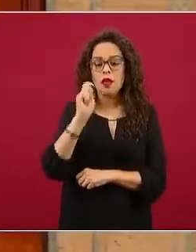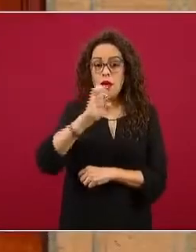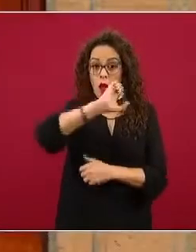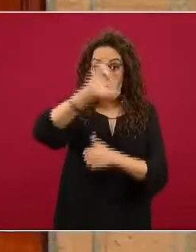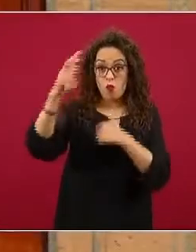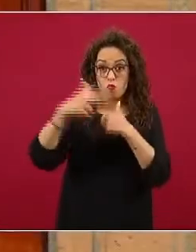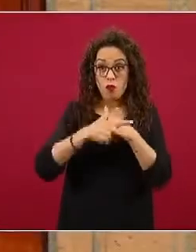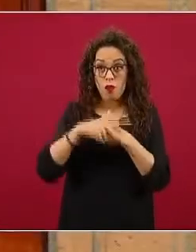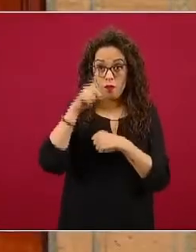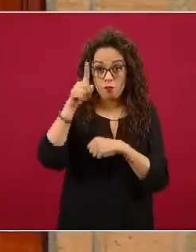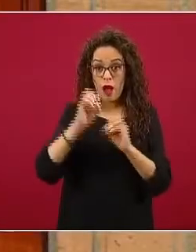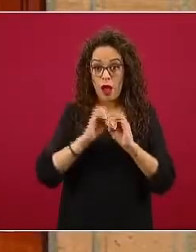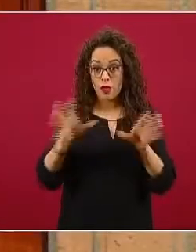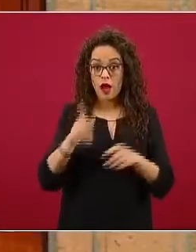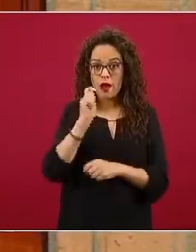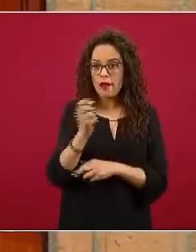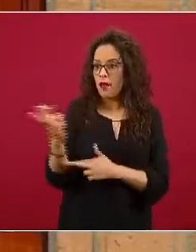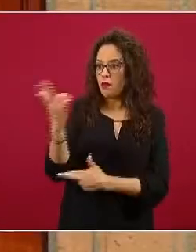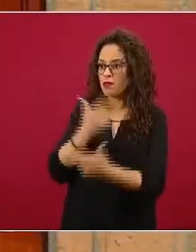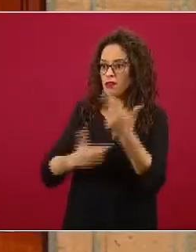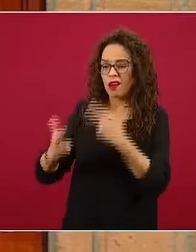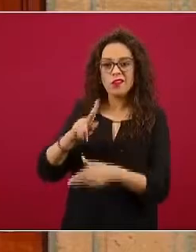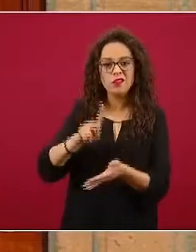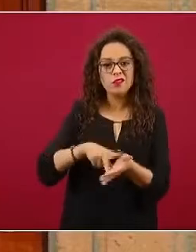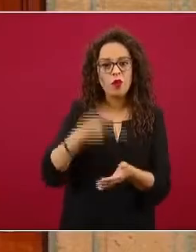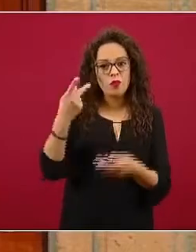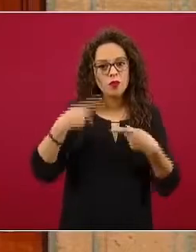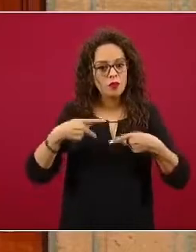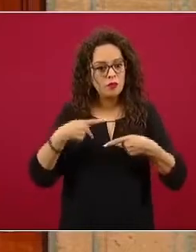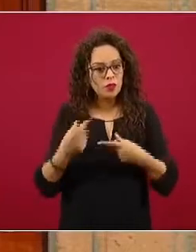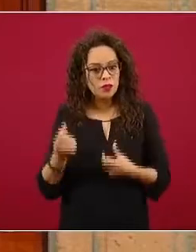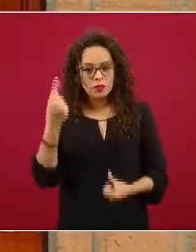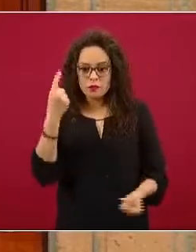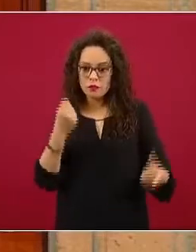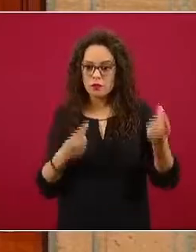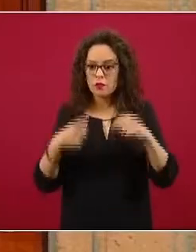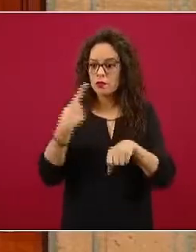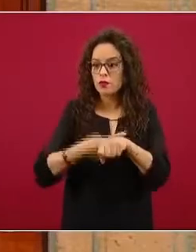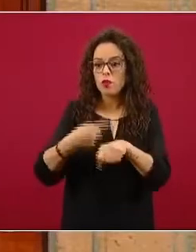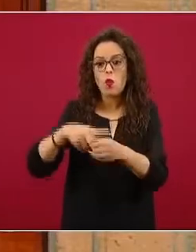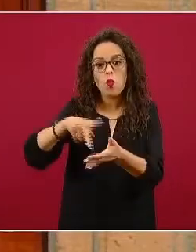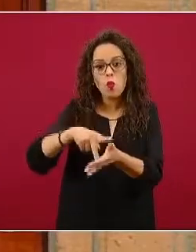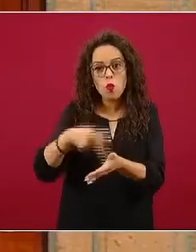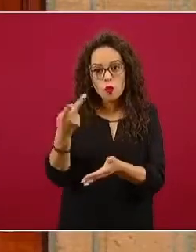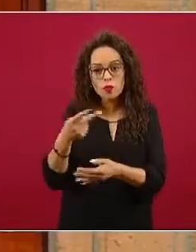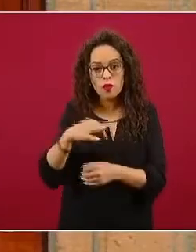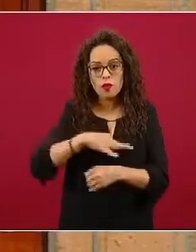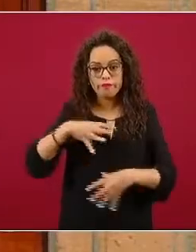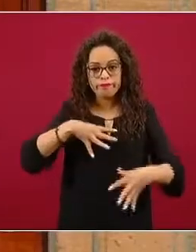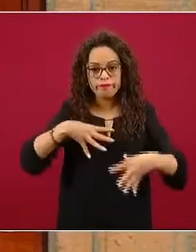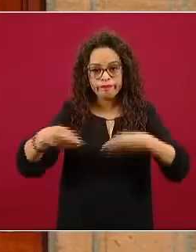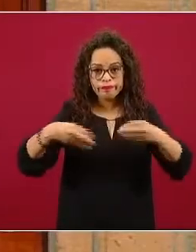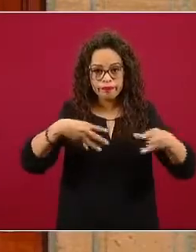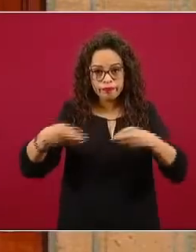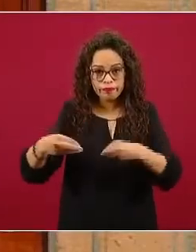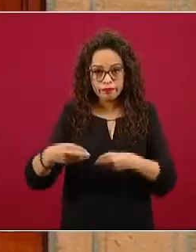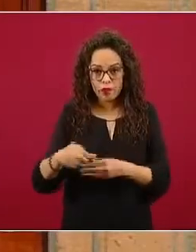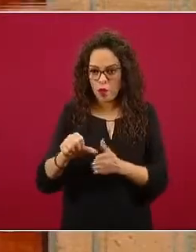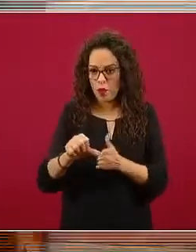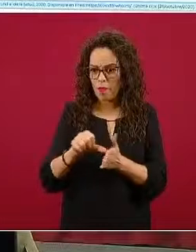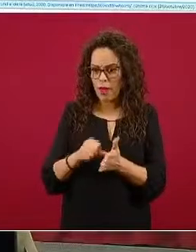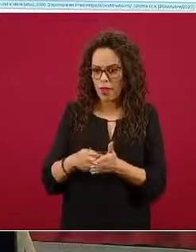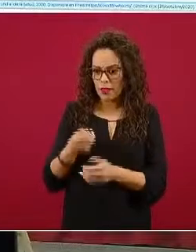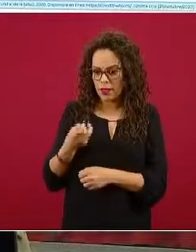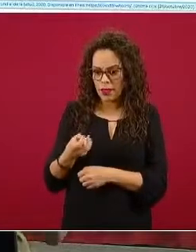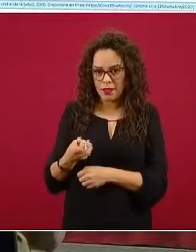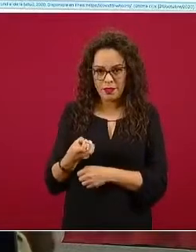europeo estos rebrotes de los que ya venimos hablando y de los que hemos estado comentando en el último mes prácticamente,